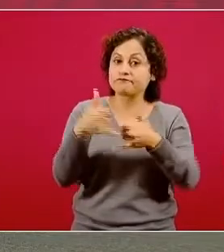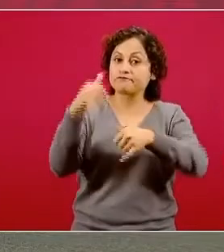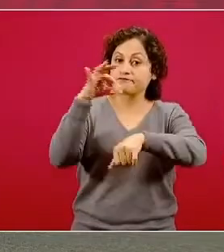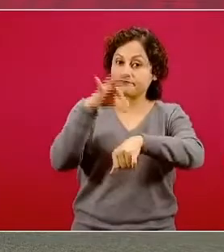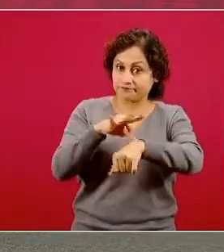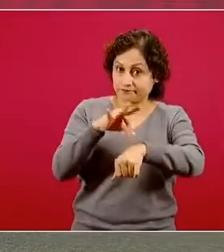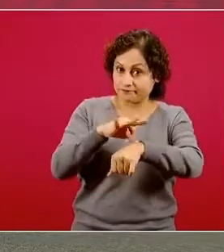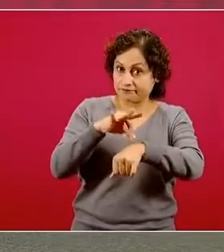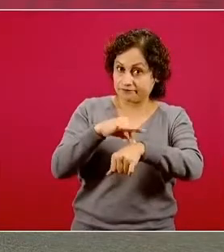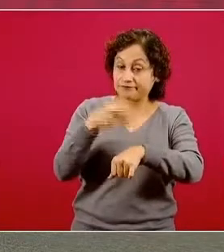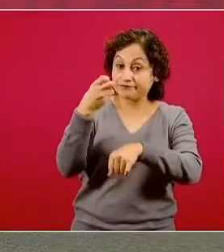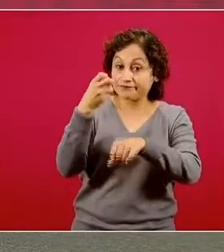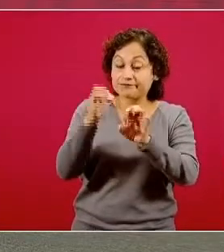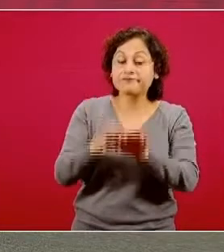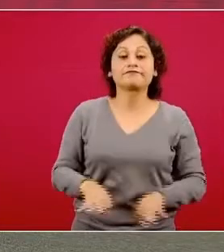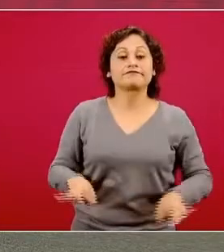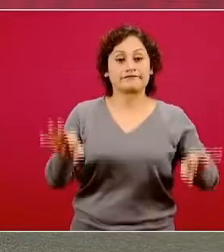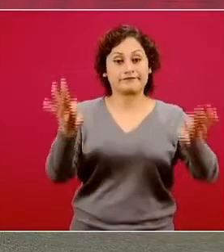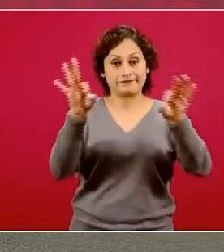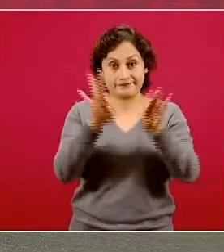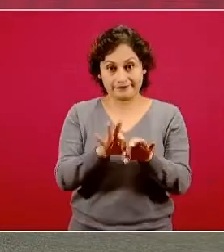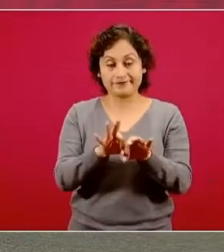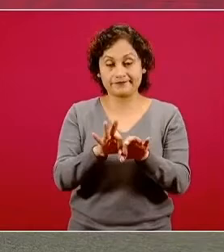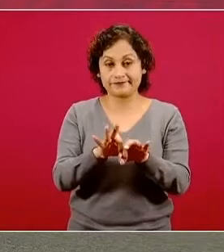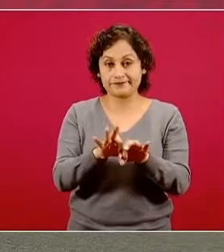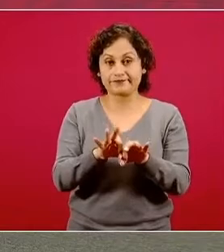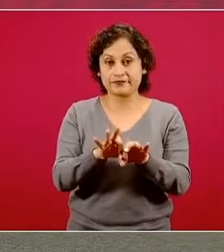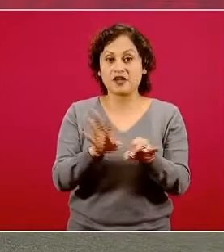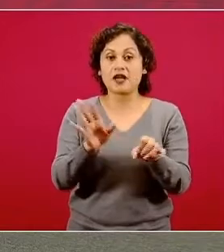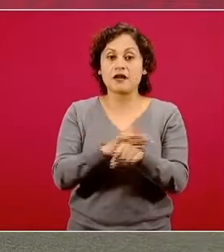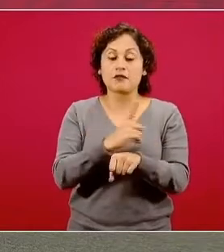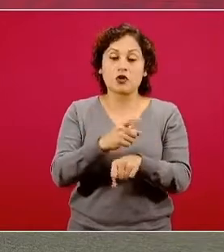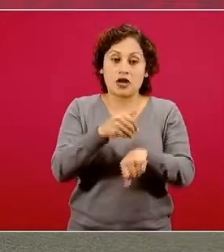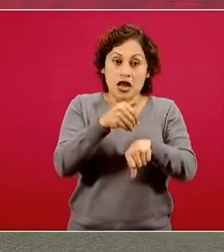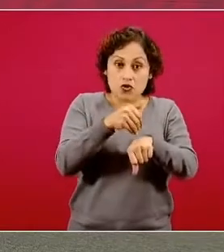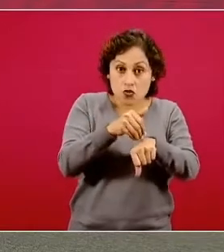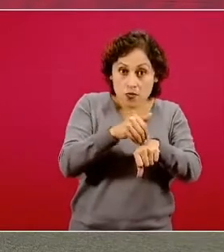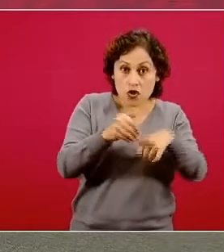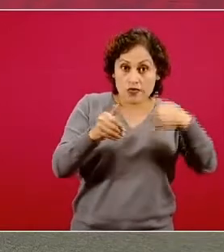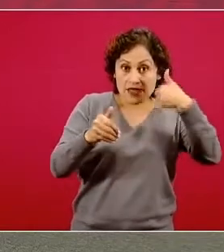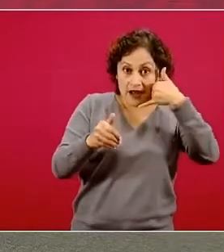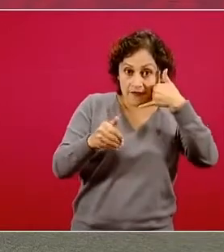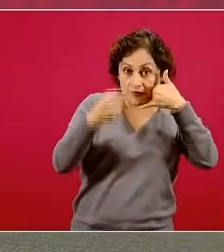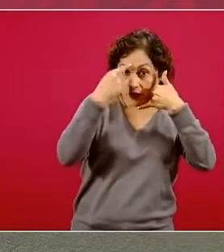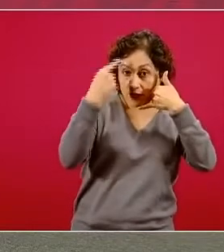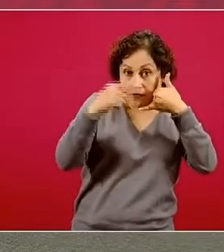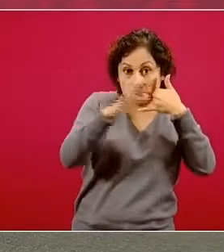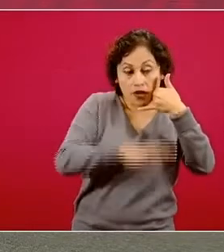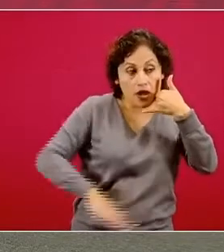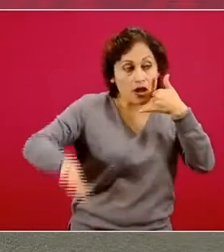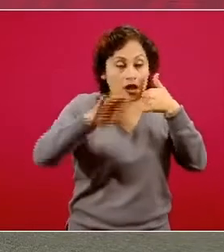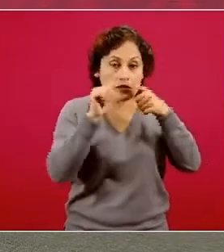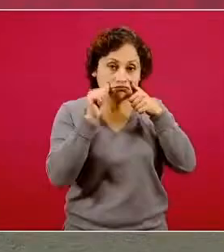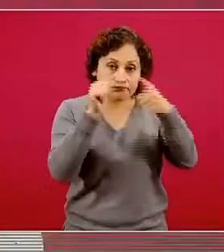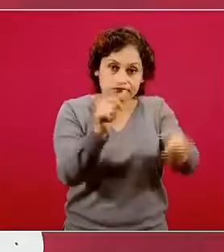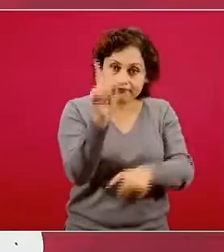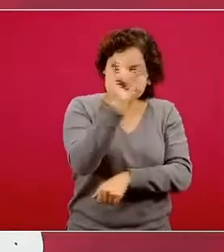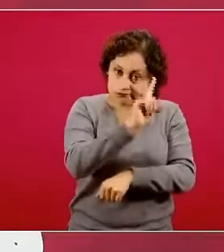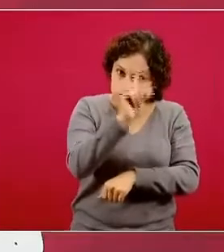¿no? Tener números telefónicos disponibles para brindar